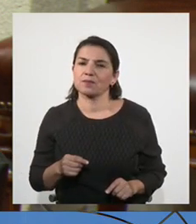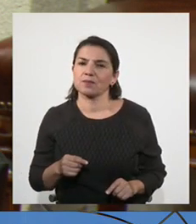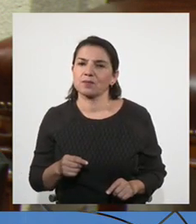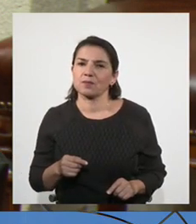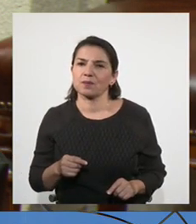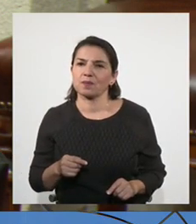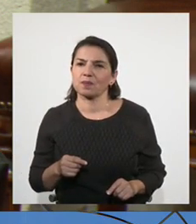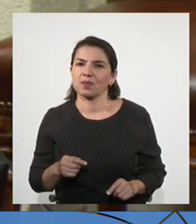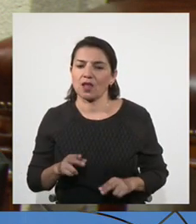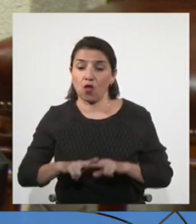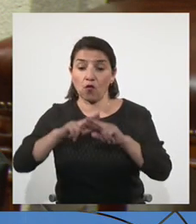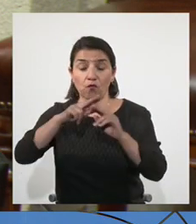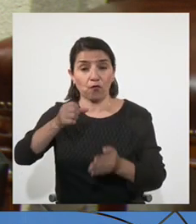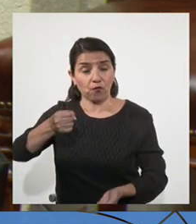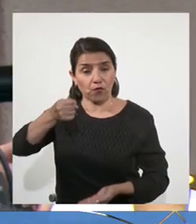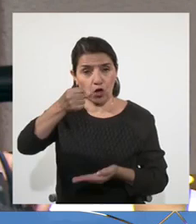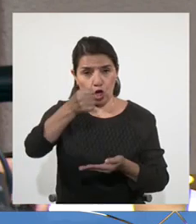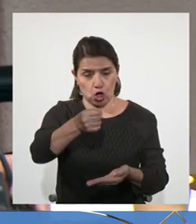del fondo